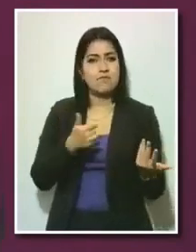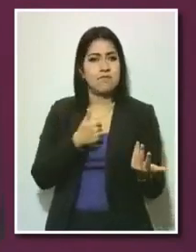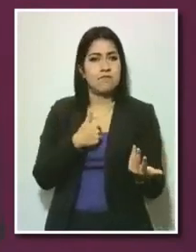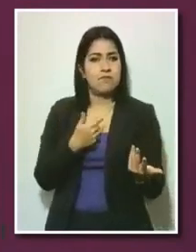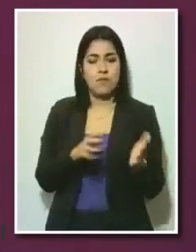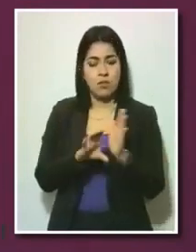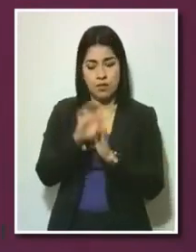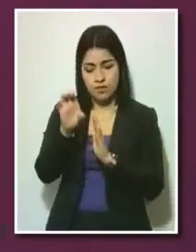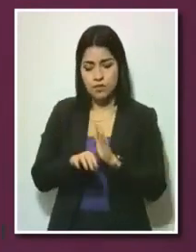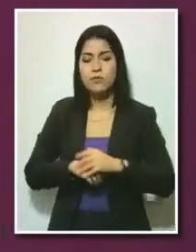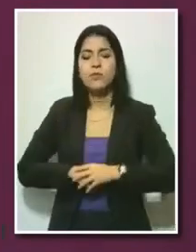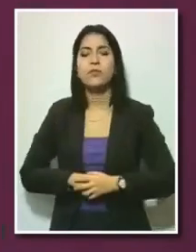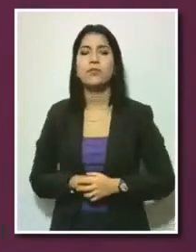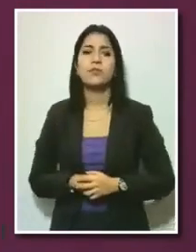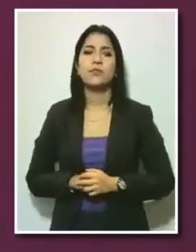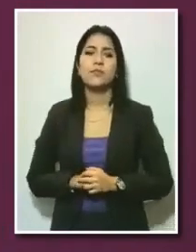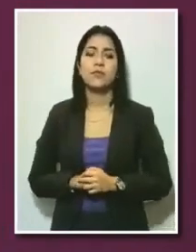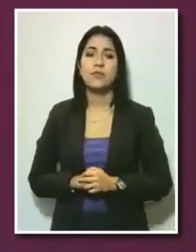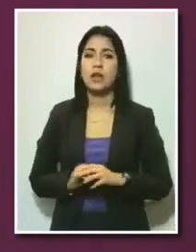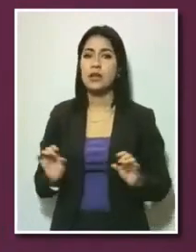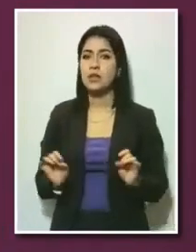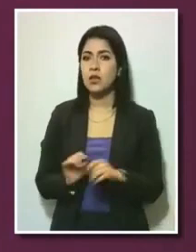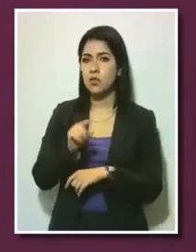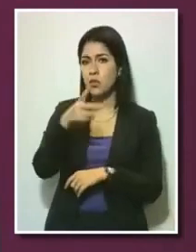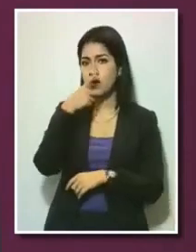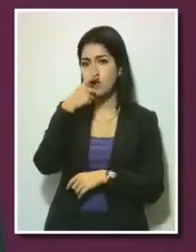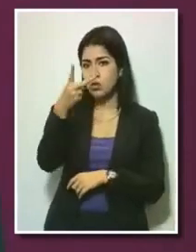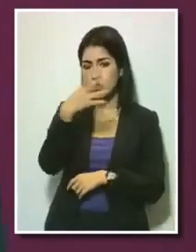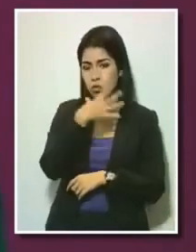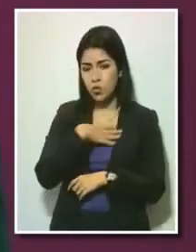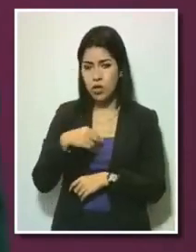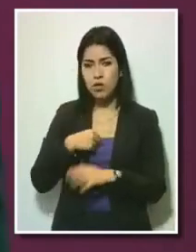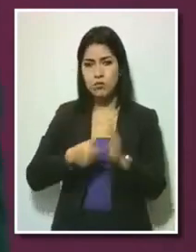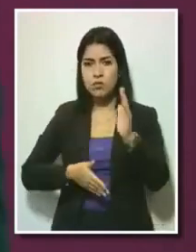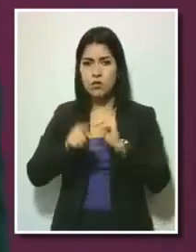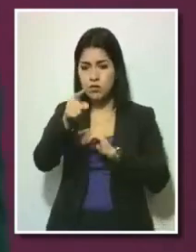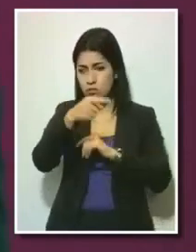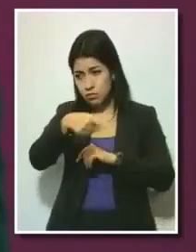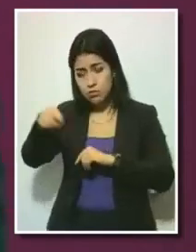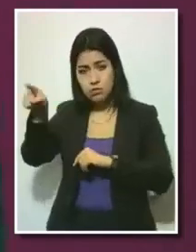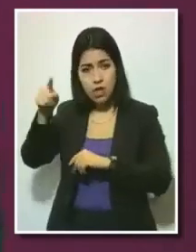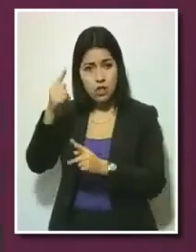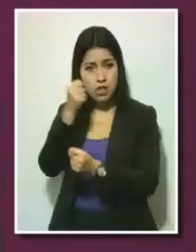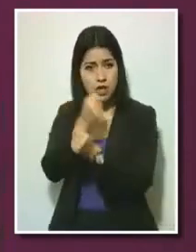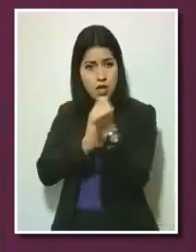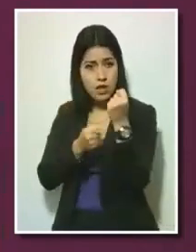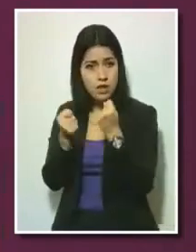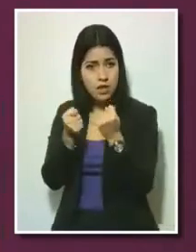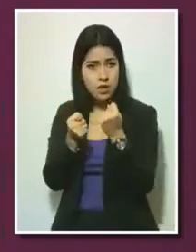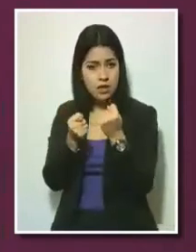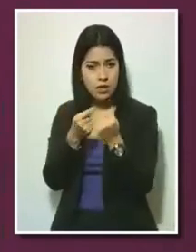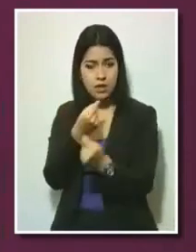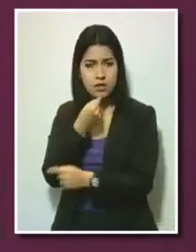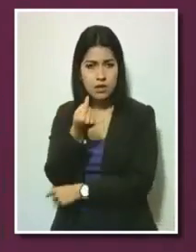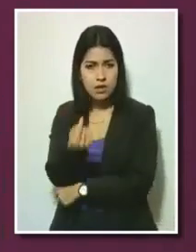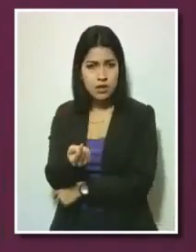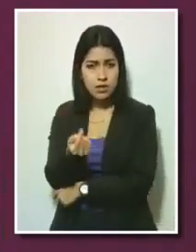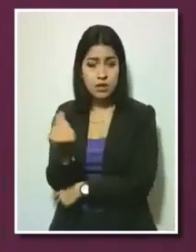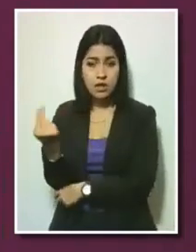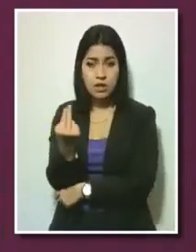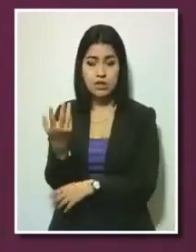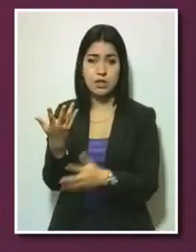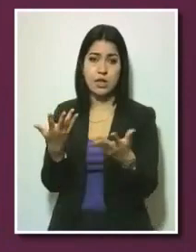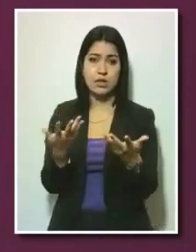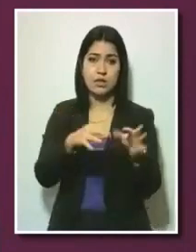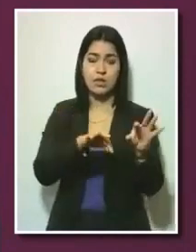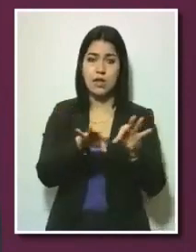Un ejemplo, si tú le dices a tu hijo que vaya a la tienda, el niño tendrá que hacer un